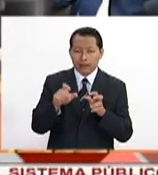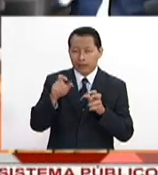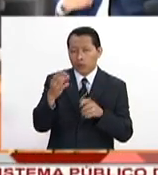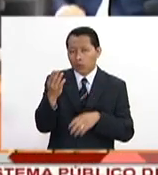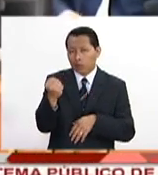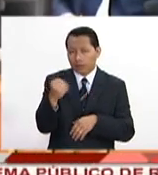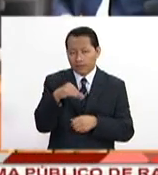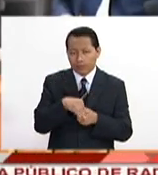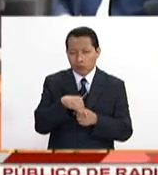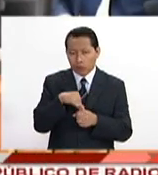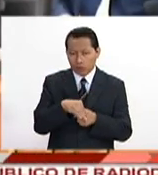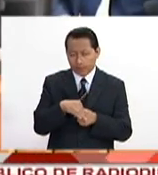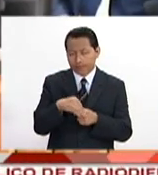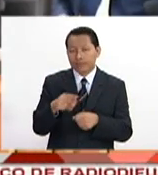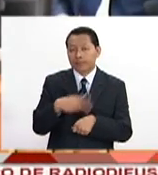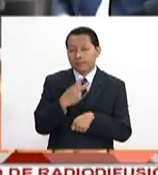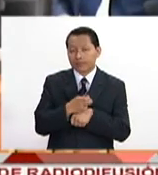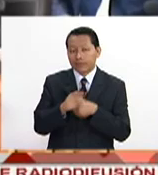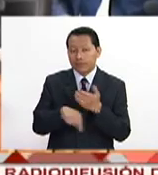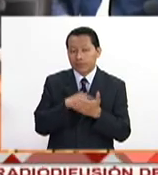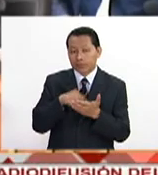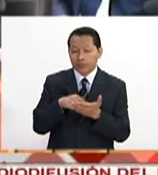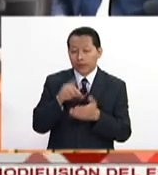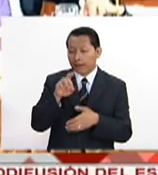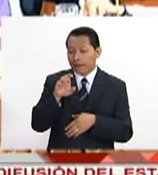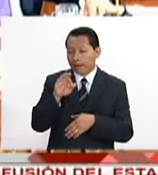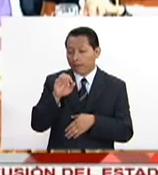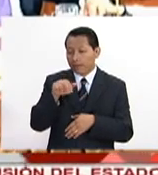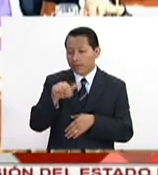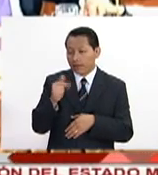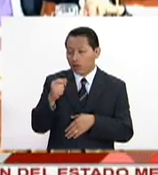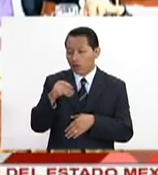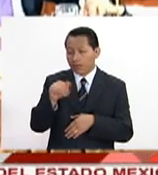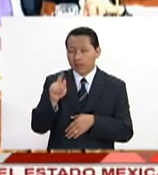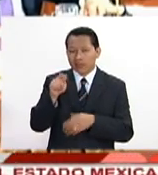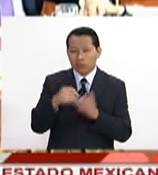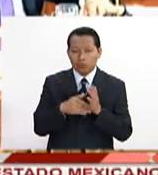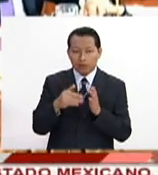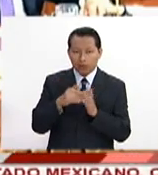2.040.709 votos. En segundo lugar fue para Delfina Gómez, quien logró